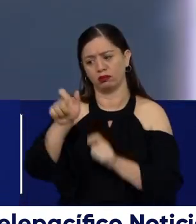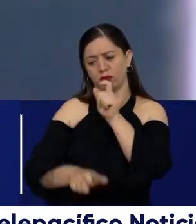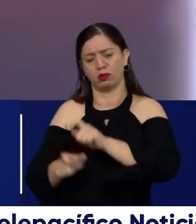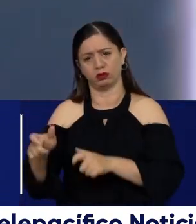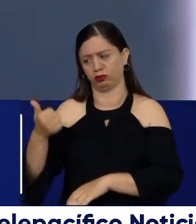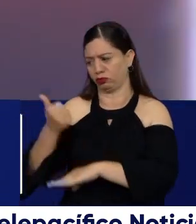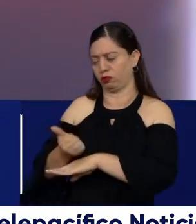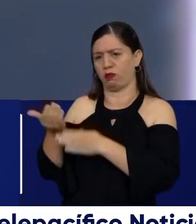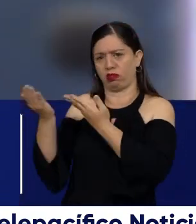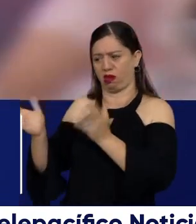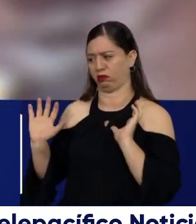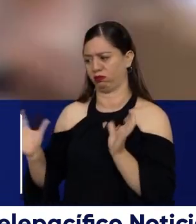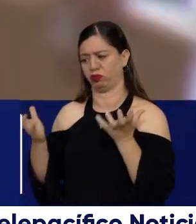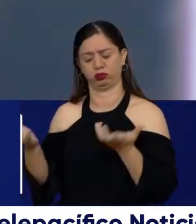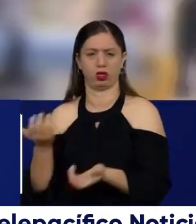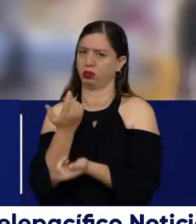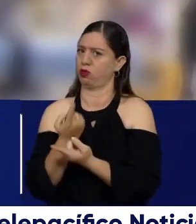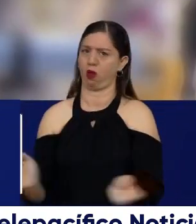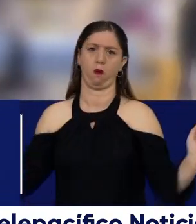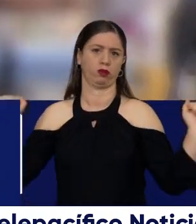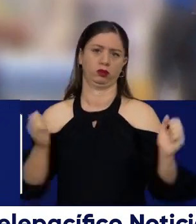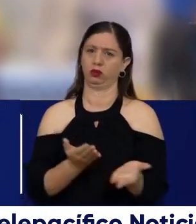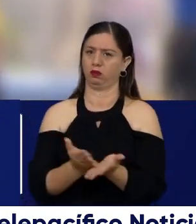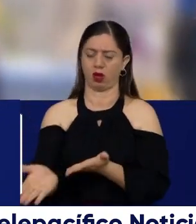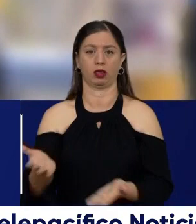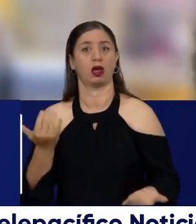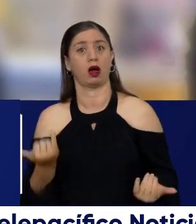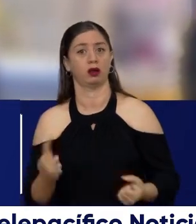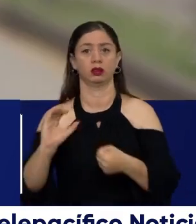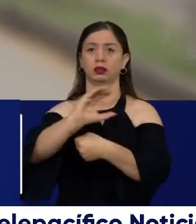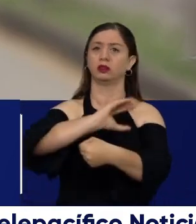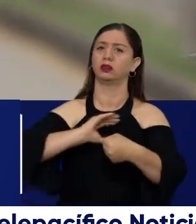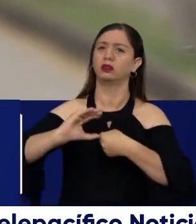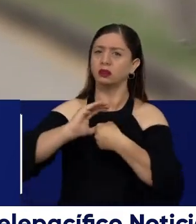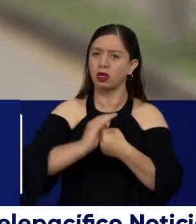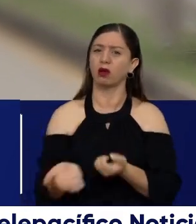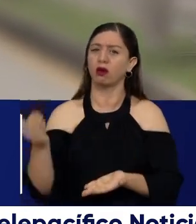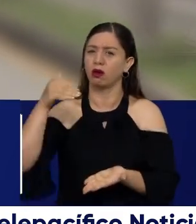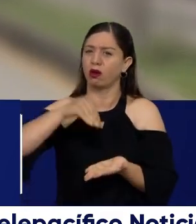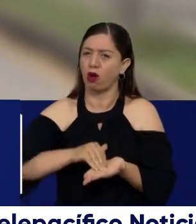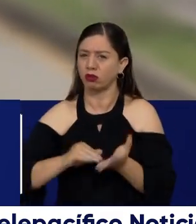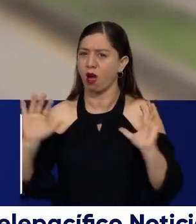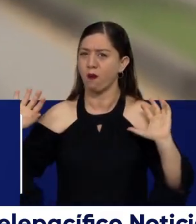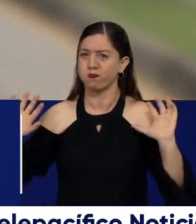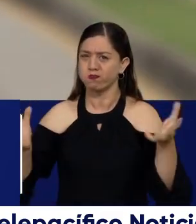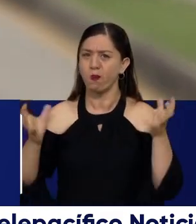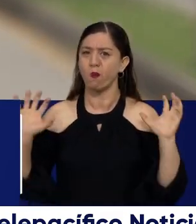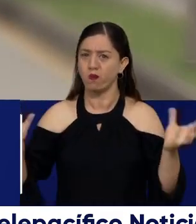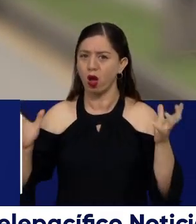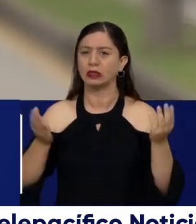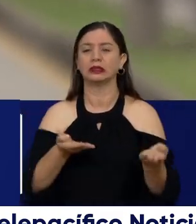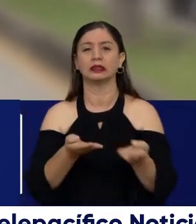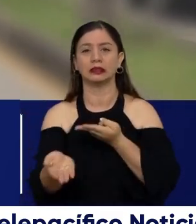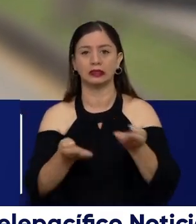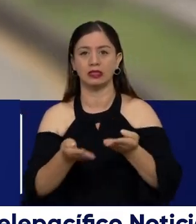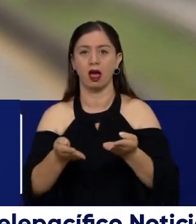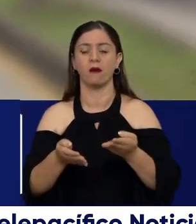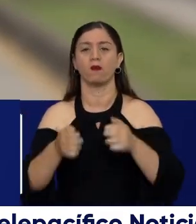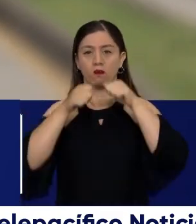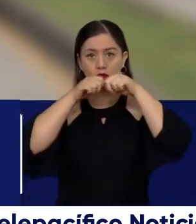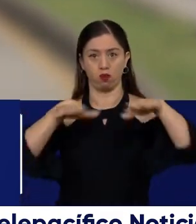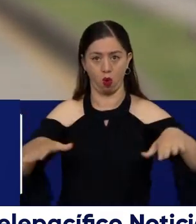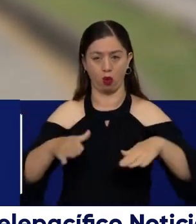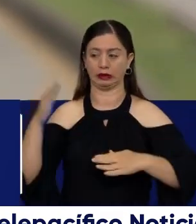ya no podemos más con ellos. Por eso yo creo que la ciudad va a retomar el tema de las ambulancias como un servicio público, va